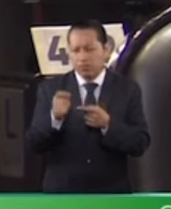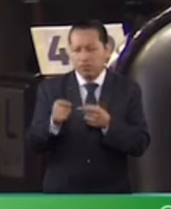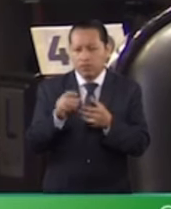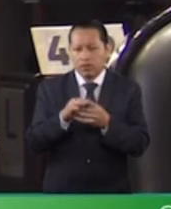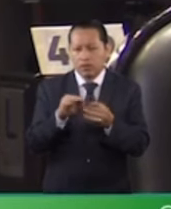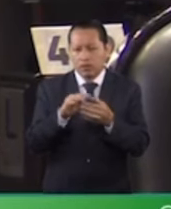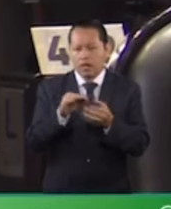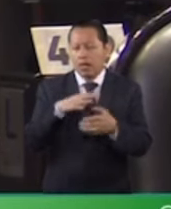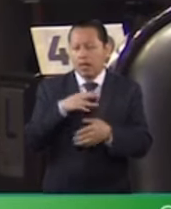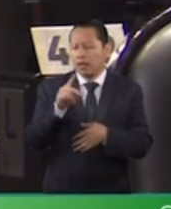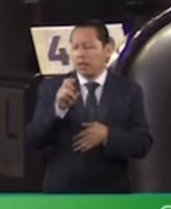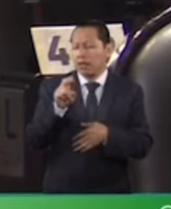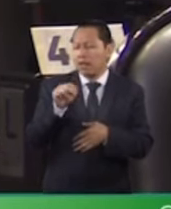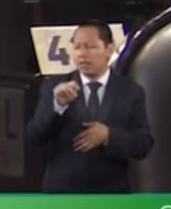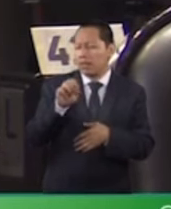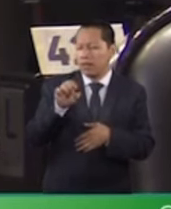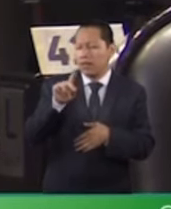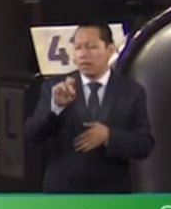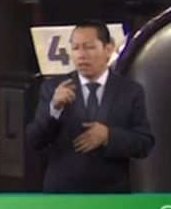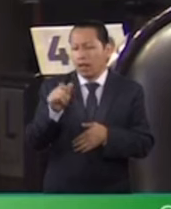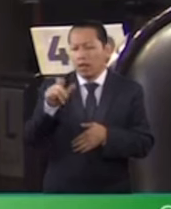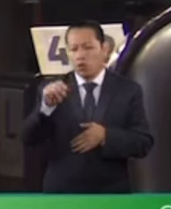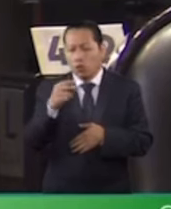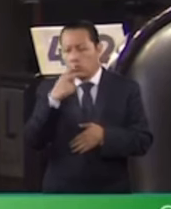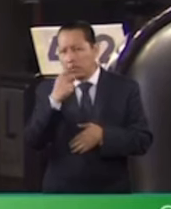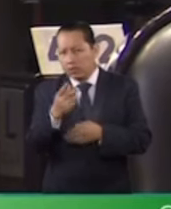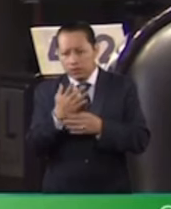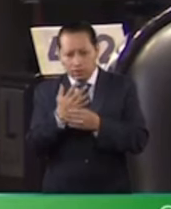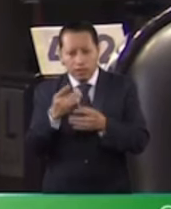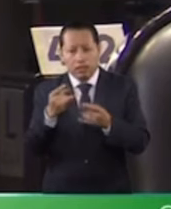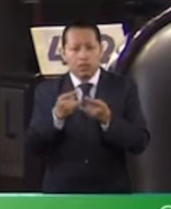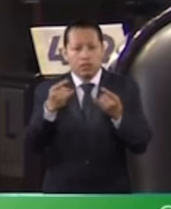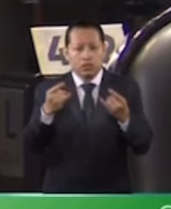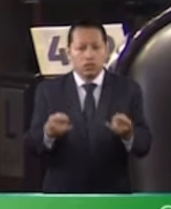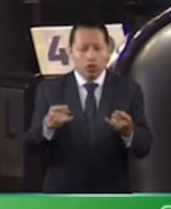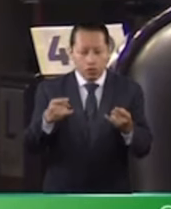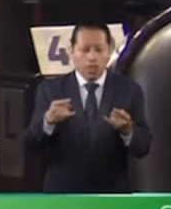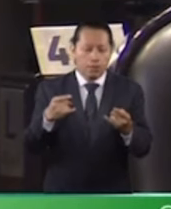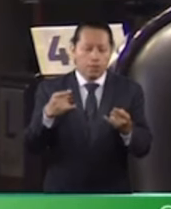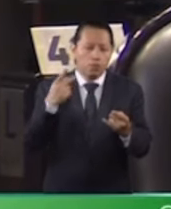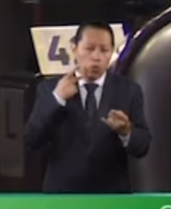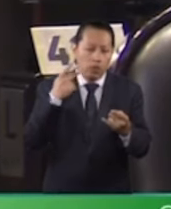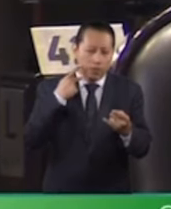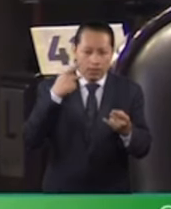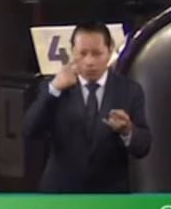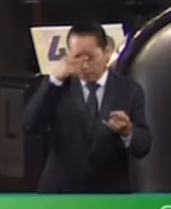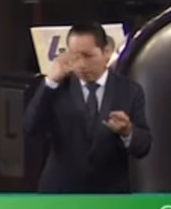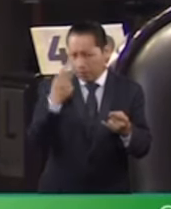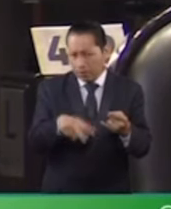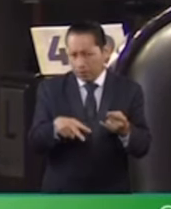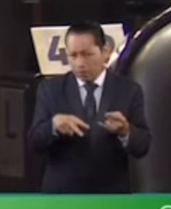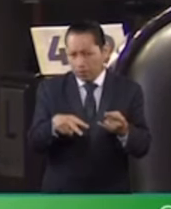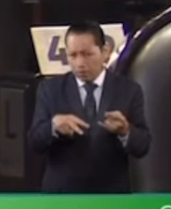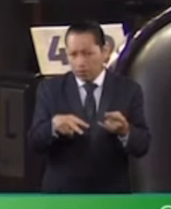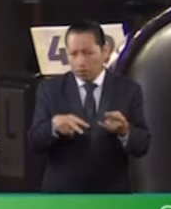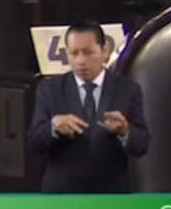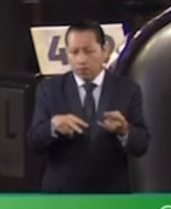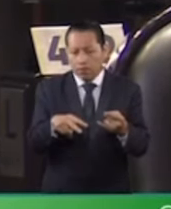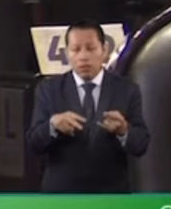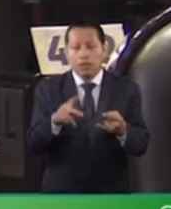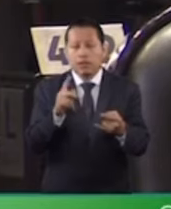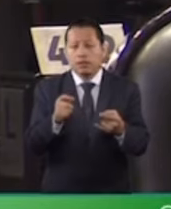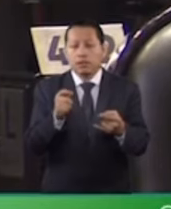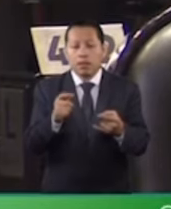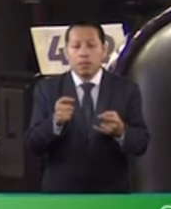Delgado quien decía que en la historia parlamentaria de México el primero que